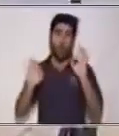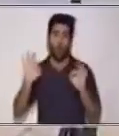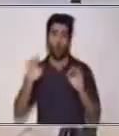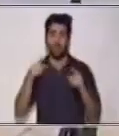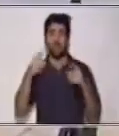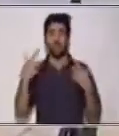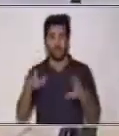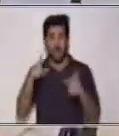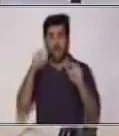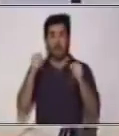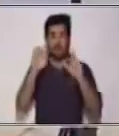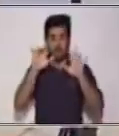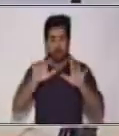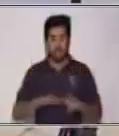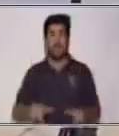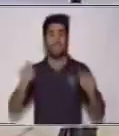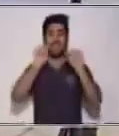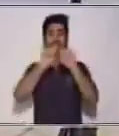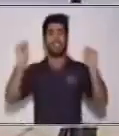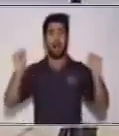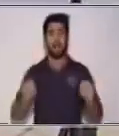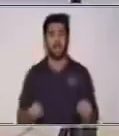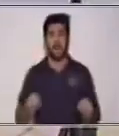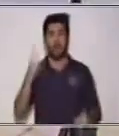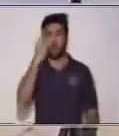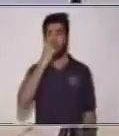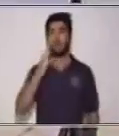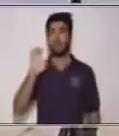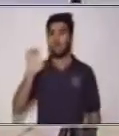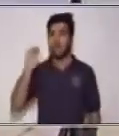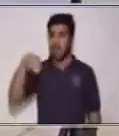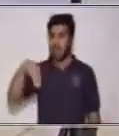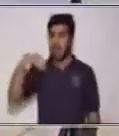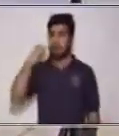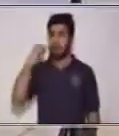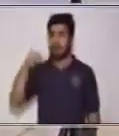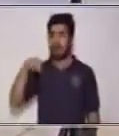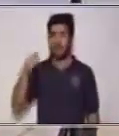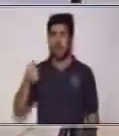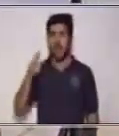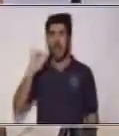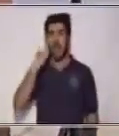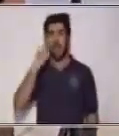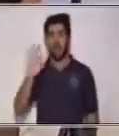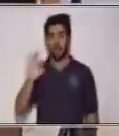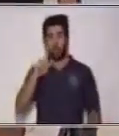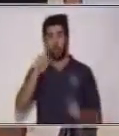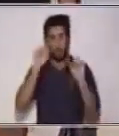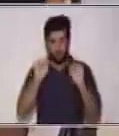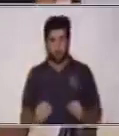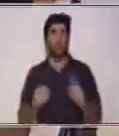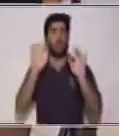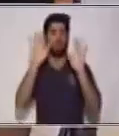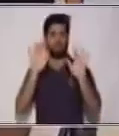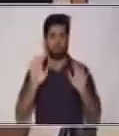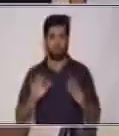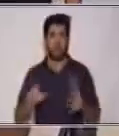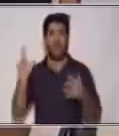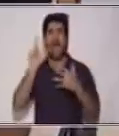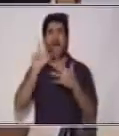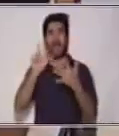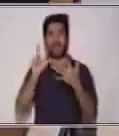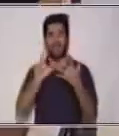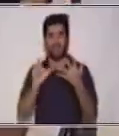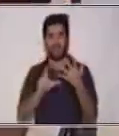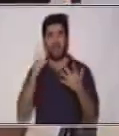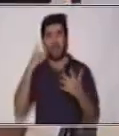tu seminario en el proyecto de nación o en el proyecto de vida, puedes utilizar estas características para darle vida a